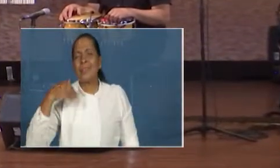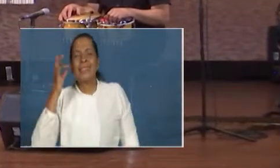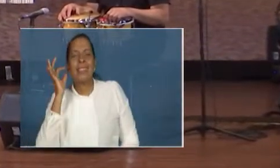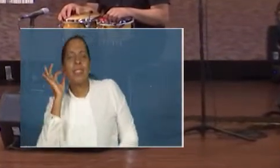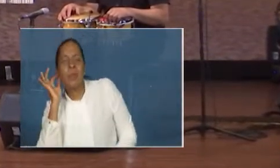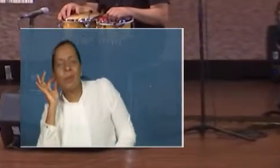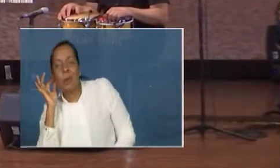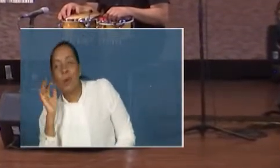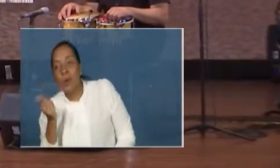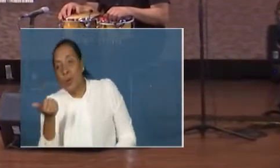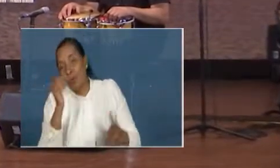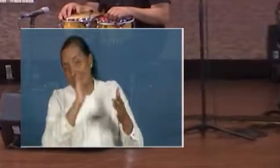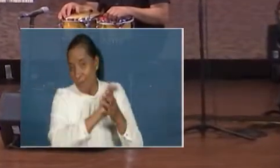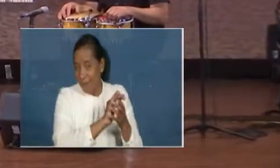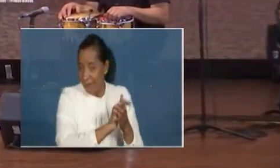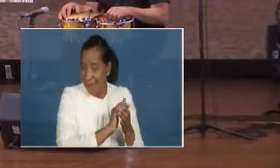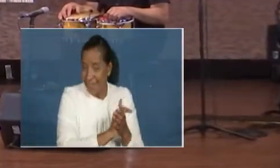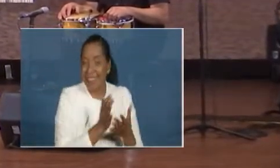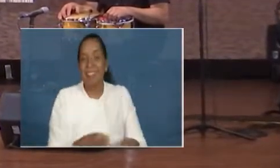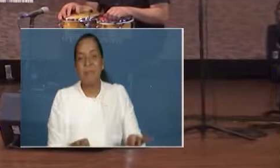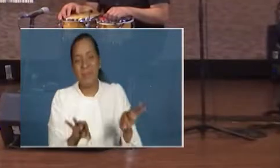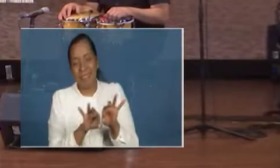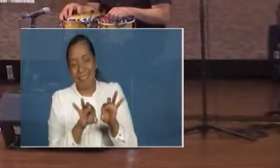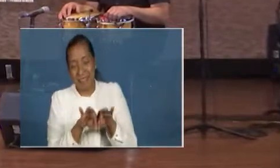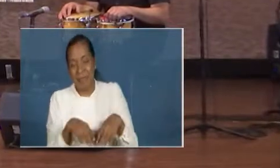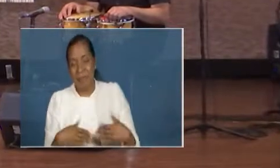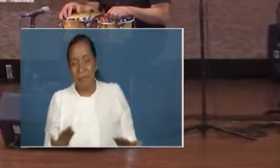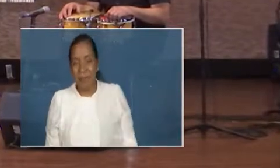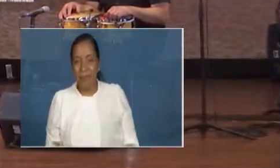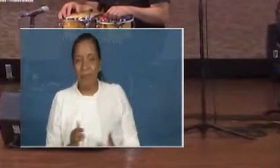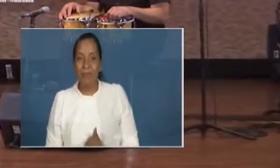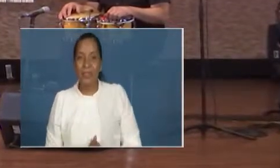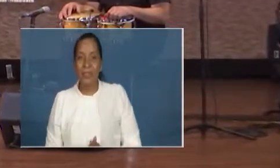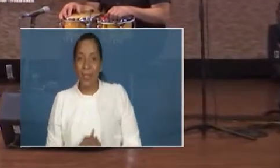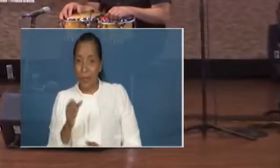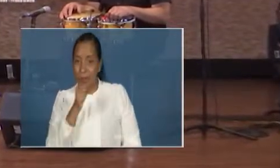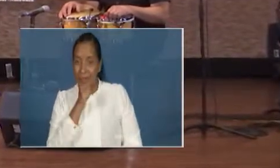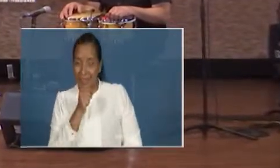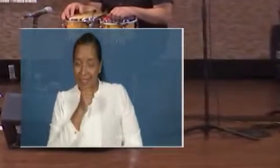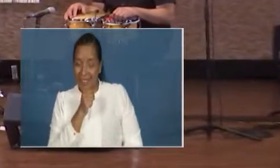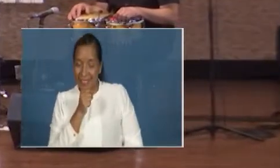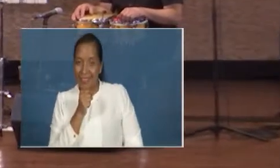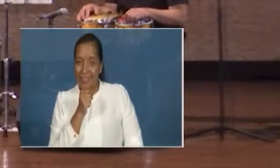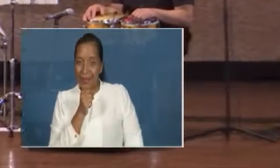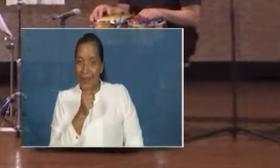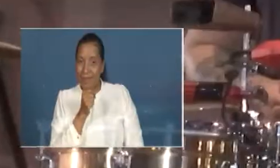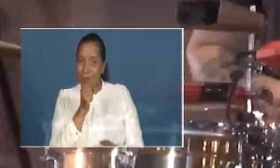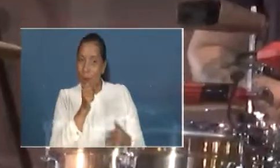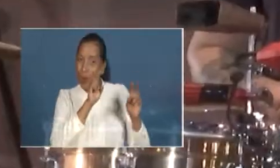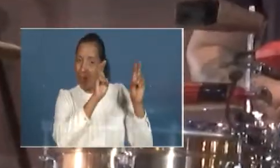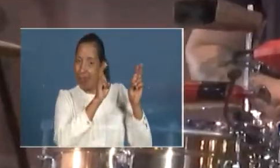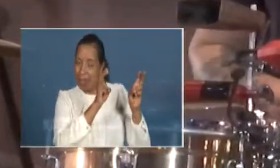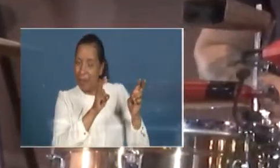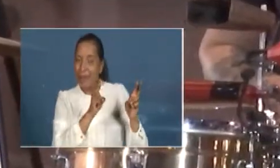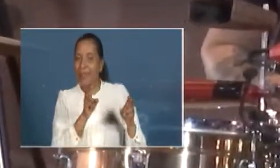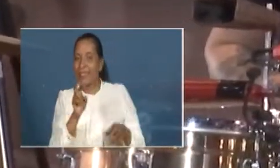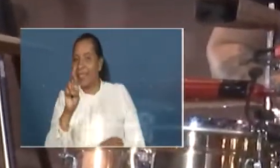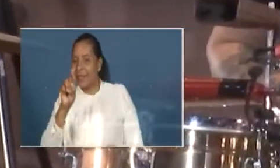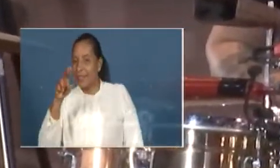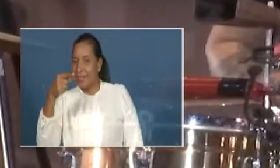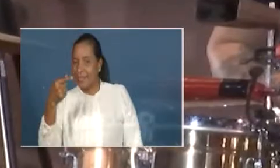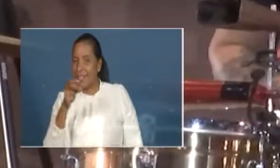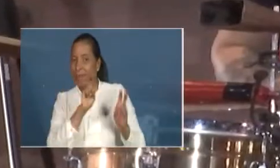resto de su vida. Amén. Y por eso vamos a cantar un tema de Rogelio García que tiene por